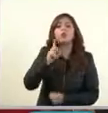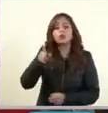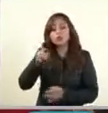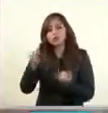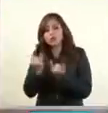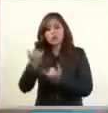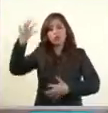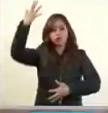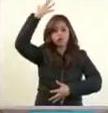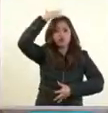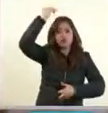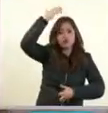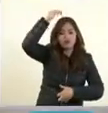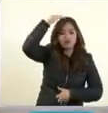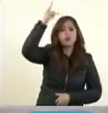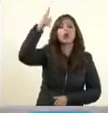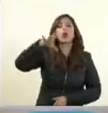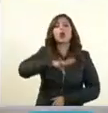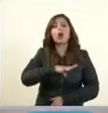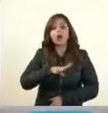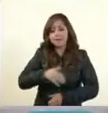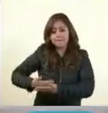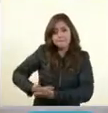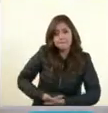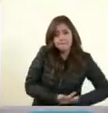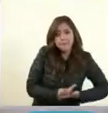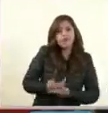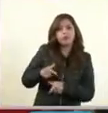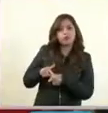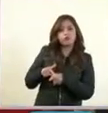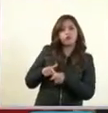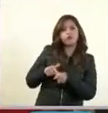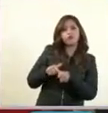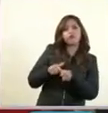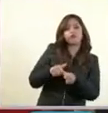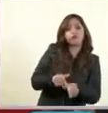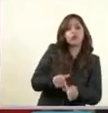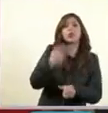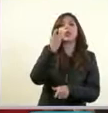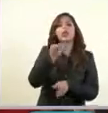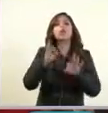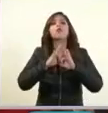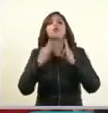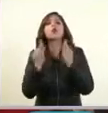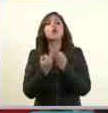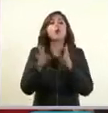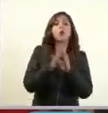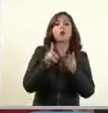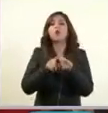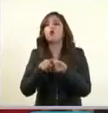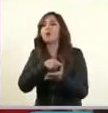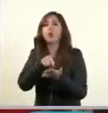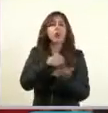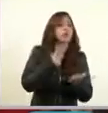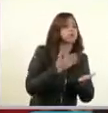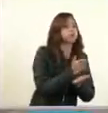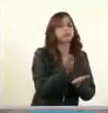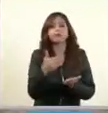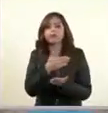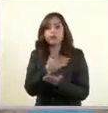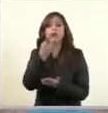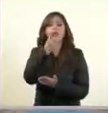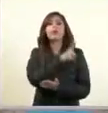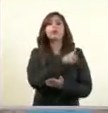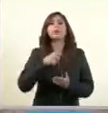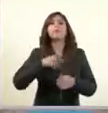los orangutanes, sí, tienen a sus crías Llevan la manada. siguiéndolos. Y esta parte de dirección tiene que ser, claro,